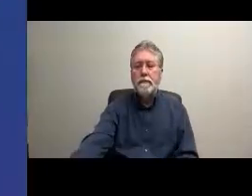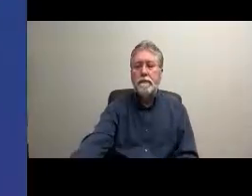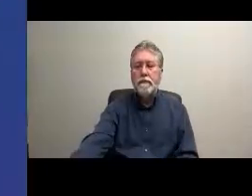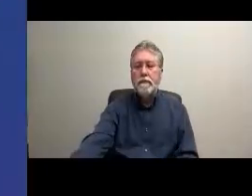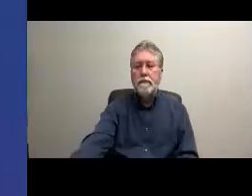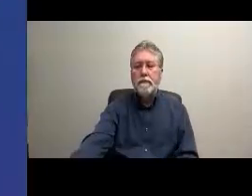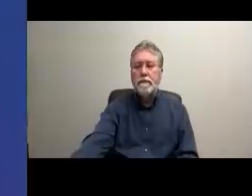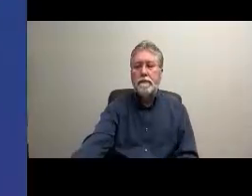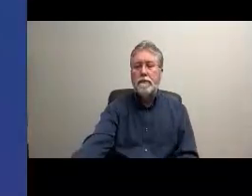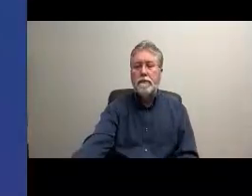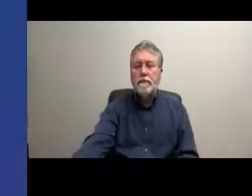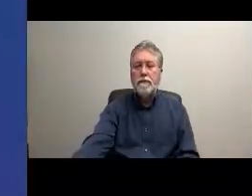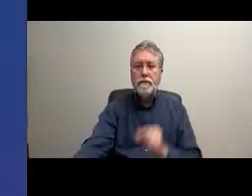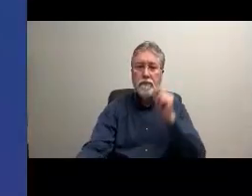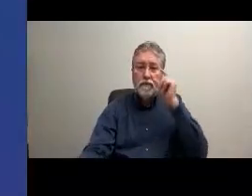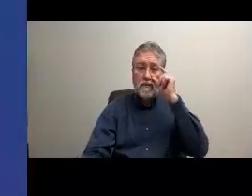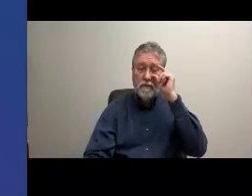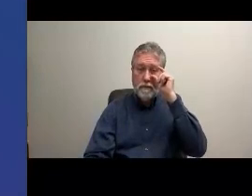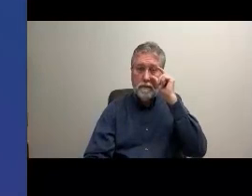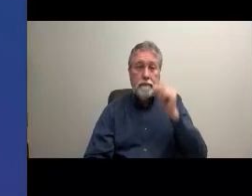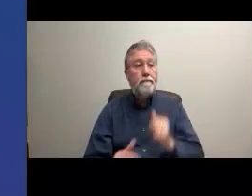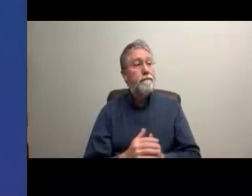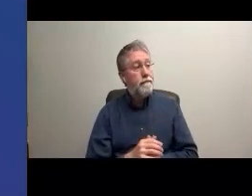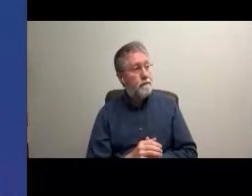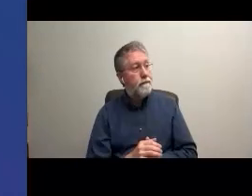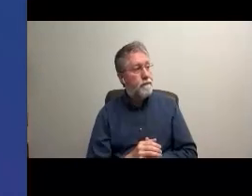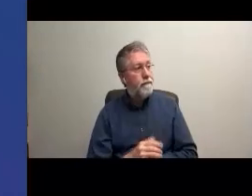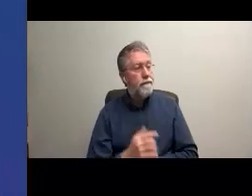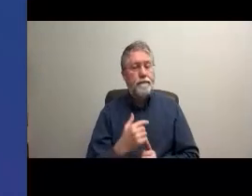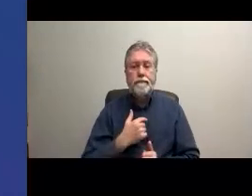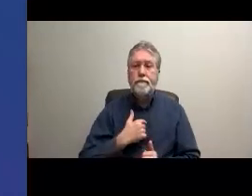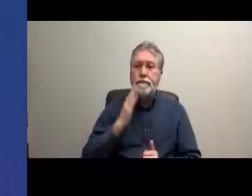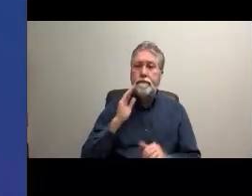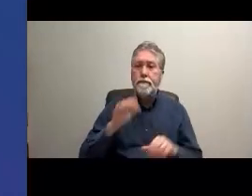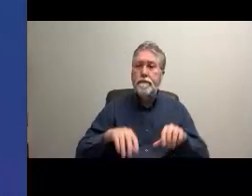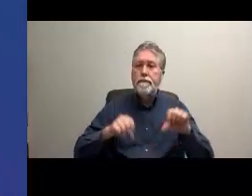Muy bien. Voy a hablar sobre algunos de los